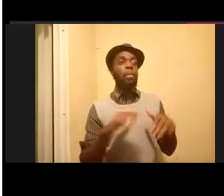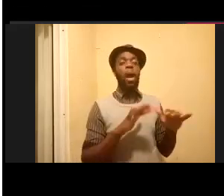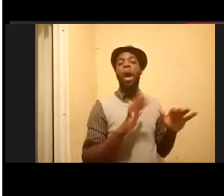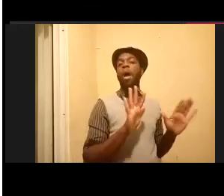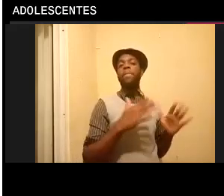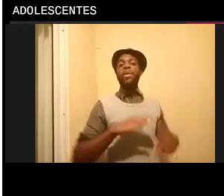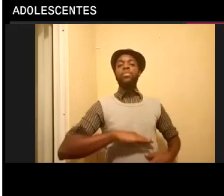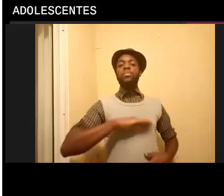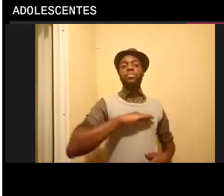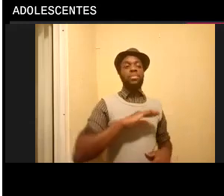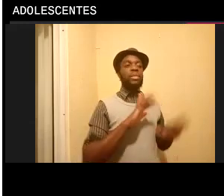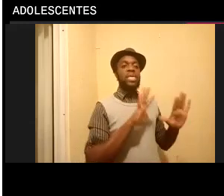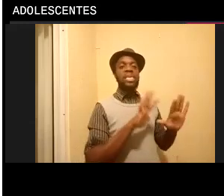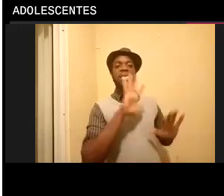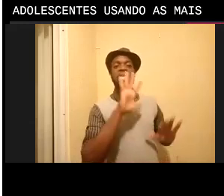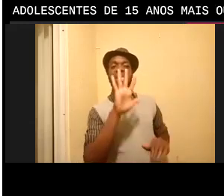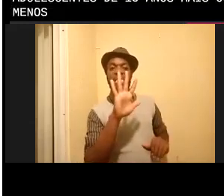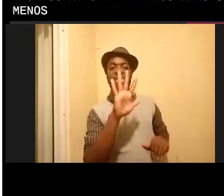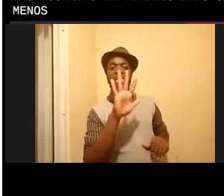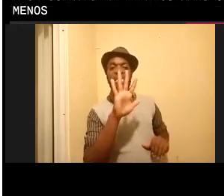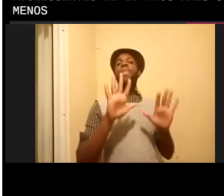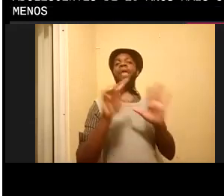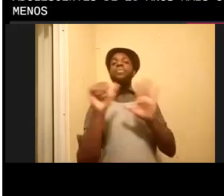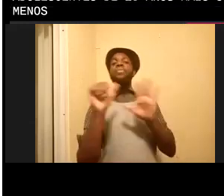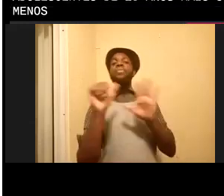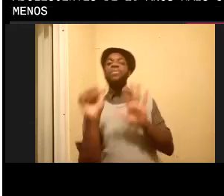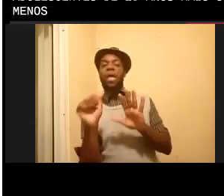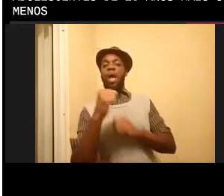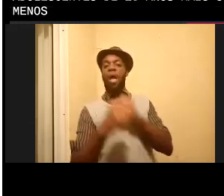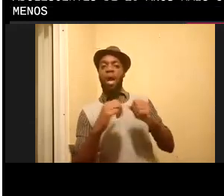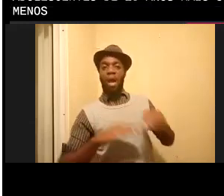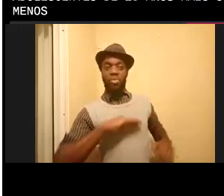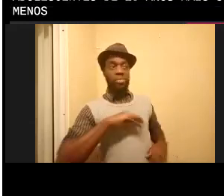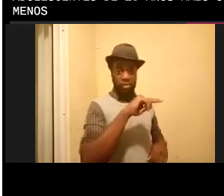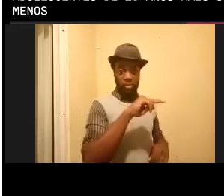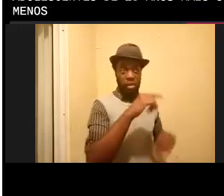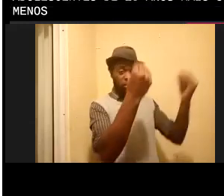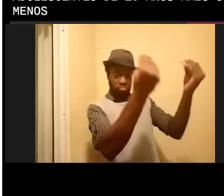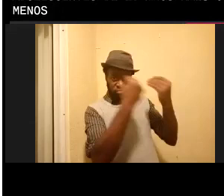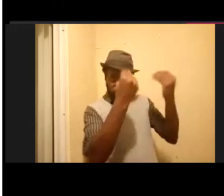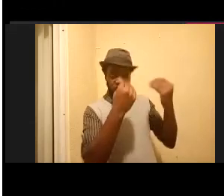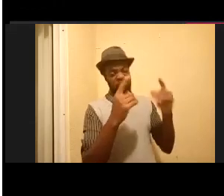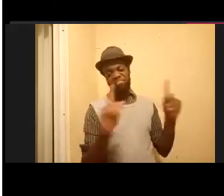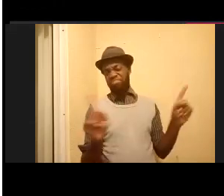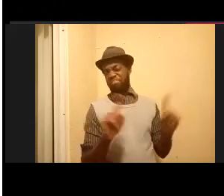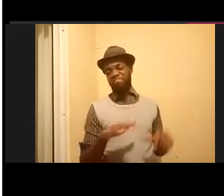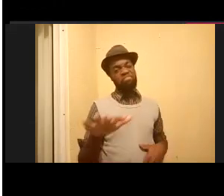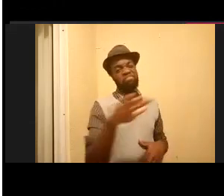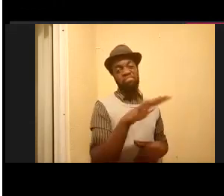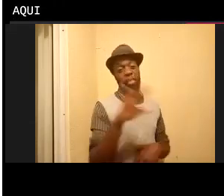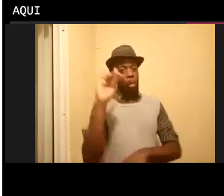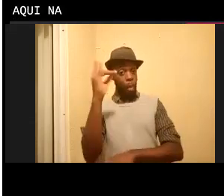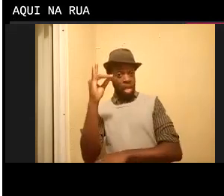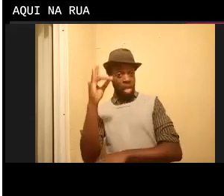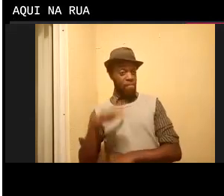años más o menos, pero estas herramientas tampoco son muy accesibles ni para personas con ni sin discapacidad, porque acá en Bolivia por lo menos hay hay requisitos